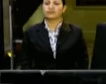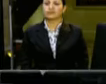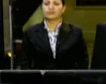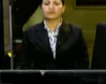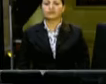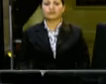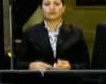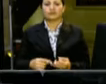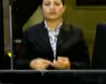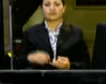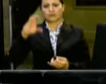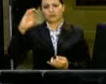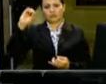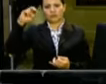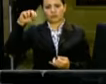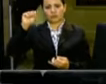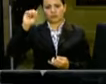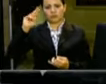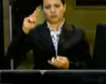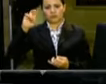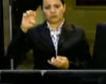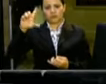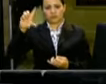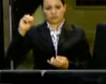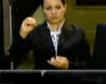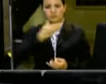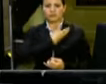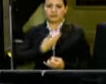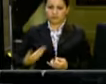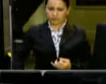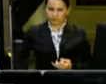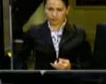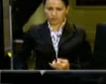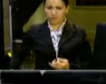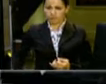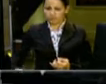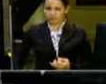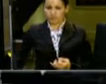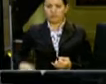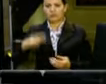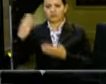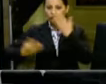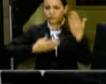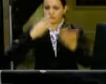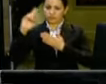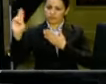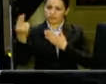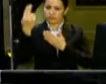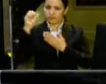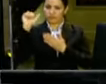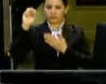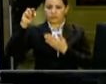Y a Consuelo Dávila Pérez, presidenta de la Asociación Mexicana de Estudios Internacionales, AMEI.